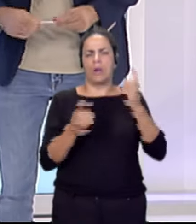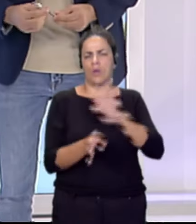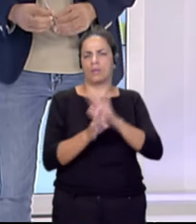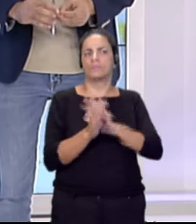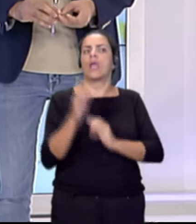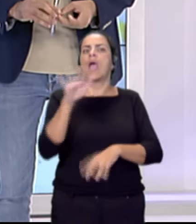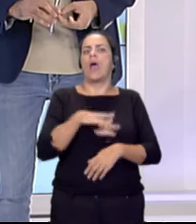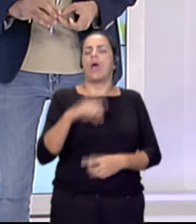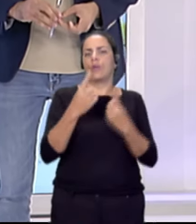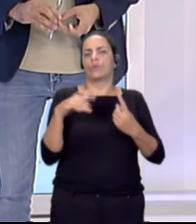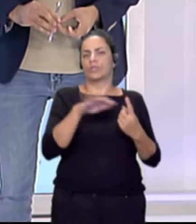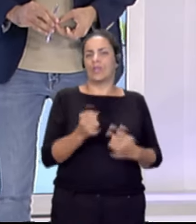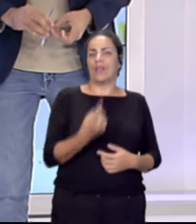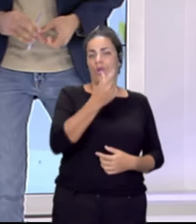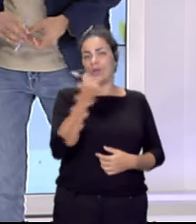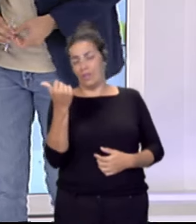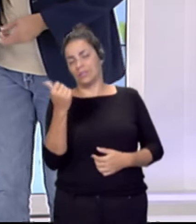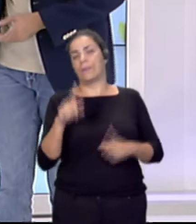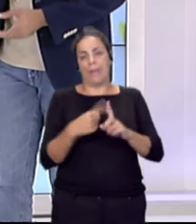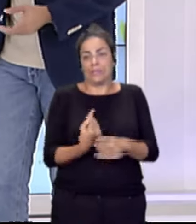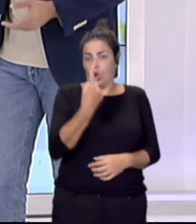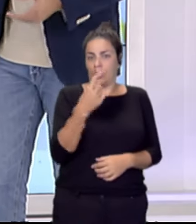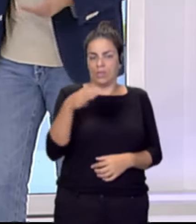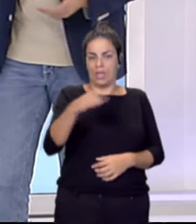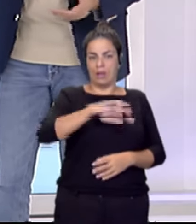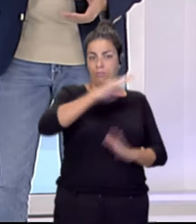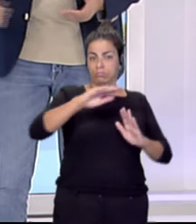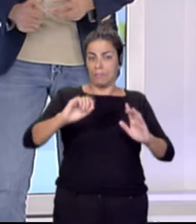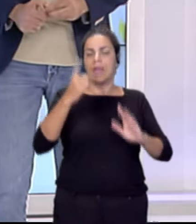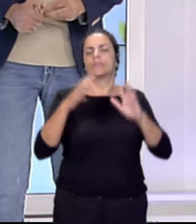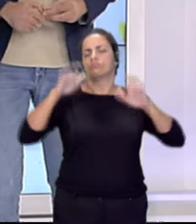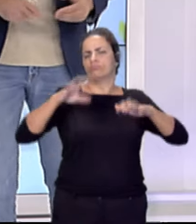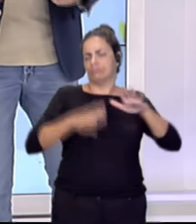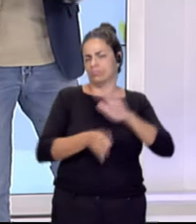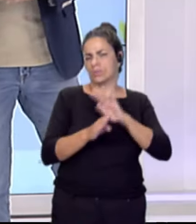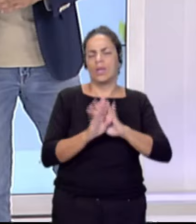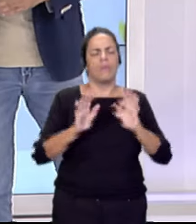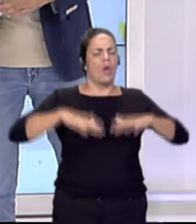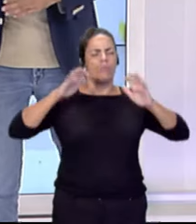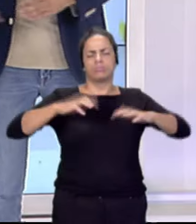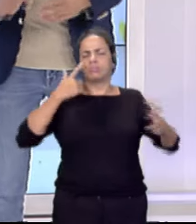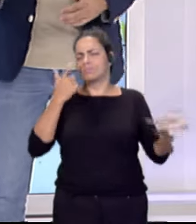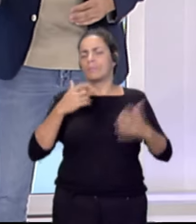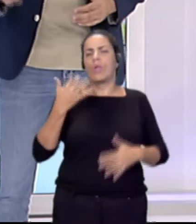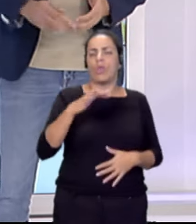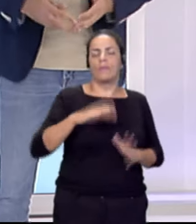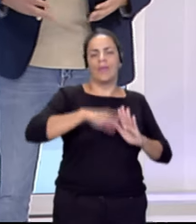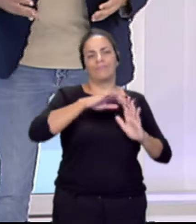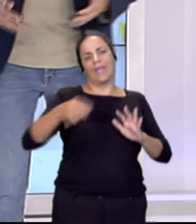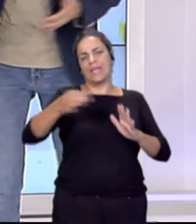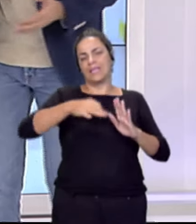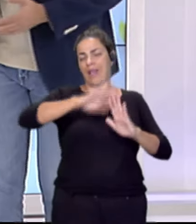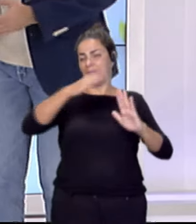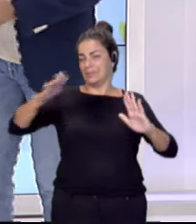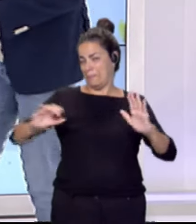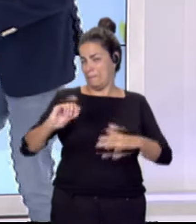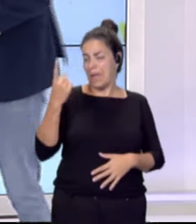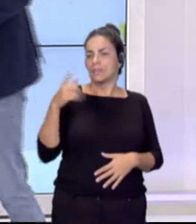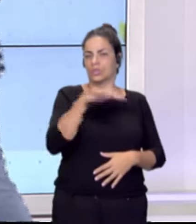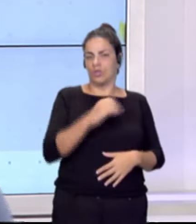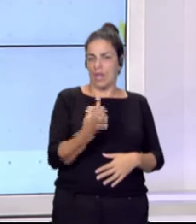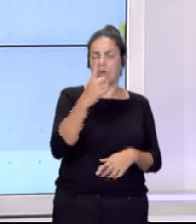norte y nordeste de las islas más montañosas. Las precipitaciones más destacables, sobre todo en las islas de mayor relieve, en puntos del norte, y no es descartable que a lo